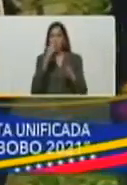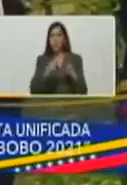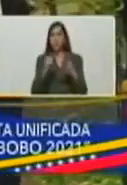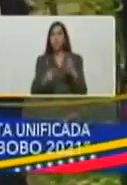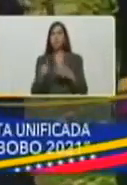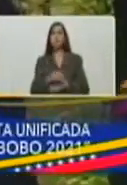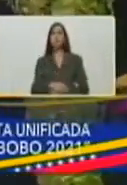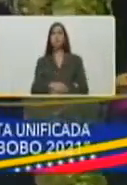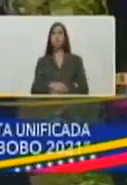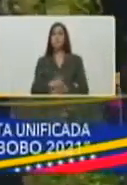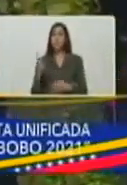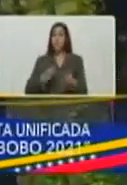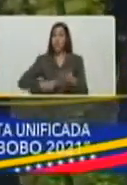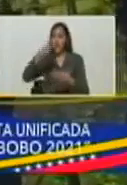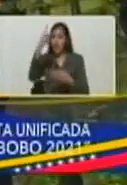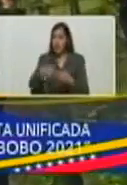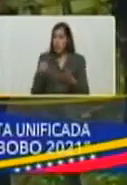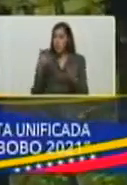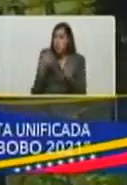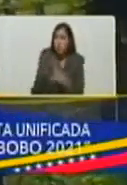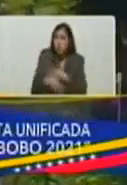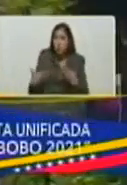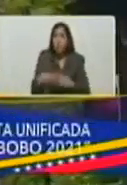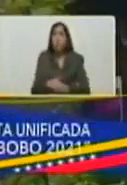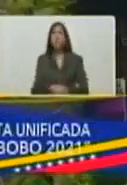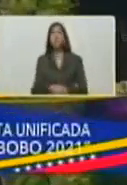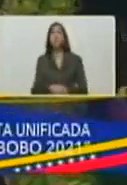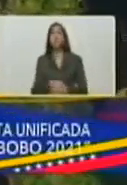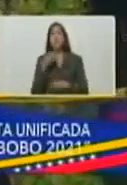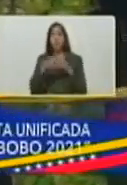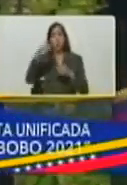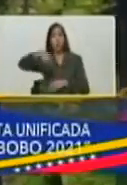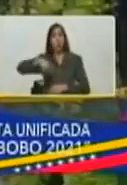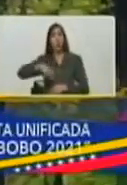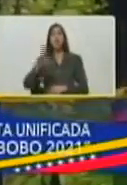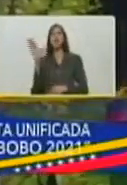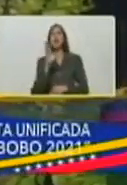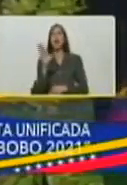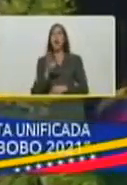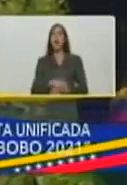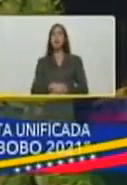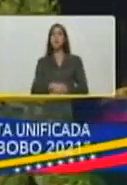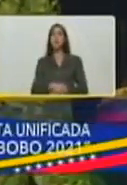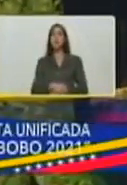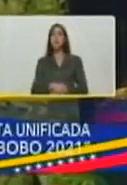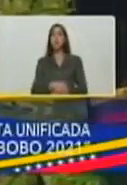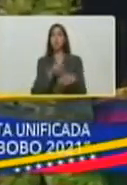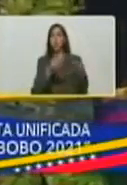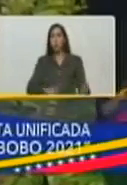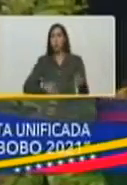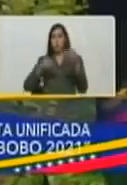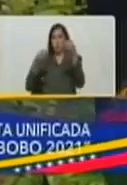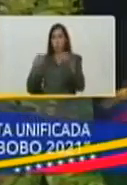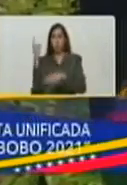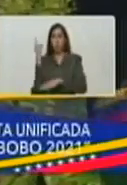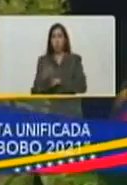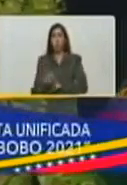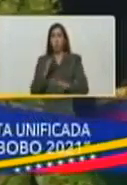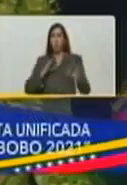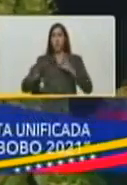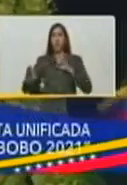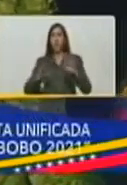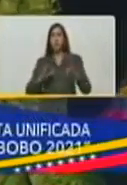Esta planificación se llevó a cabo centralizada, se hizo desde Caracas. Una vez que usted emitió su orden preparatoria, se hicieron